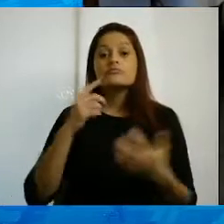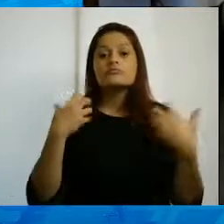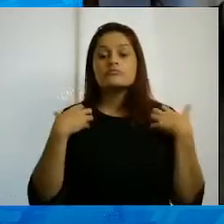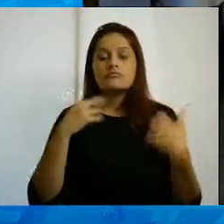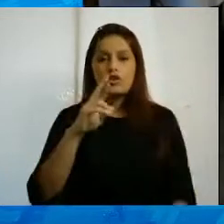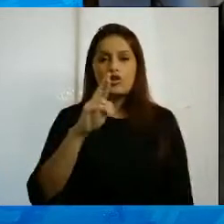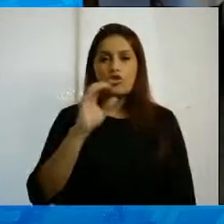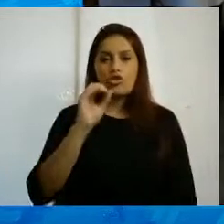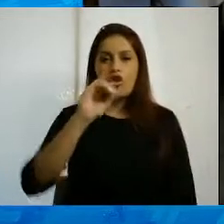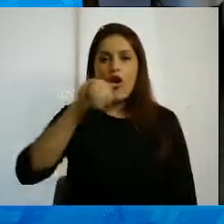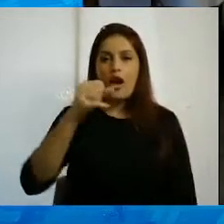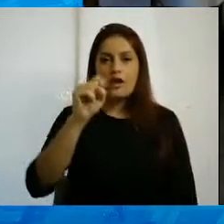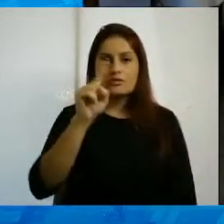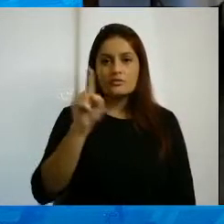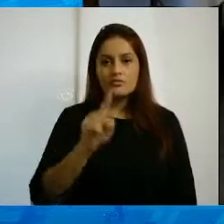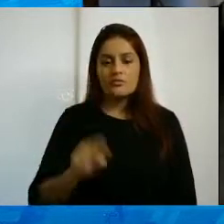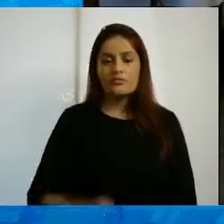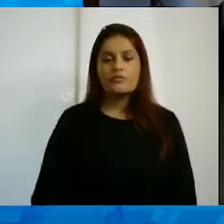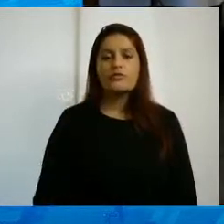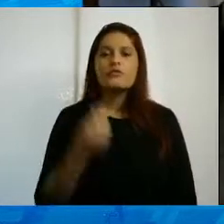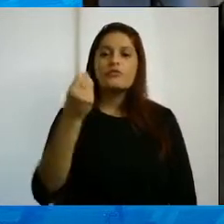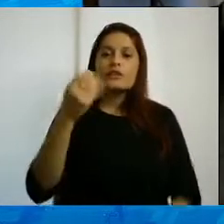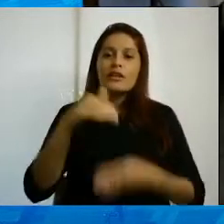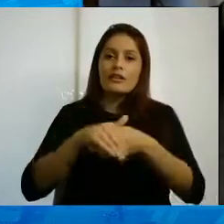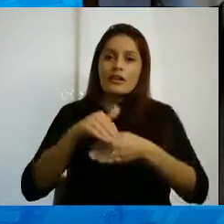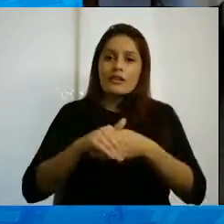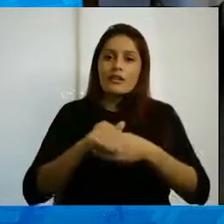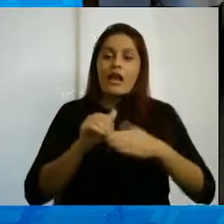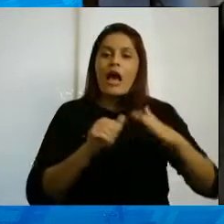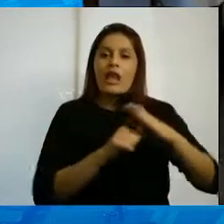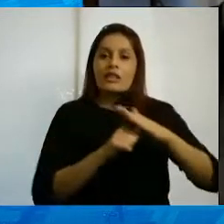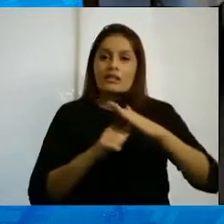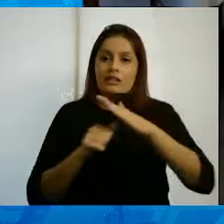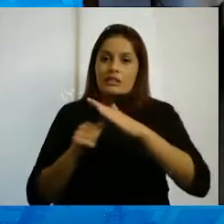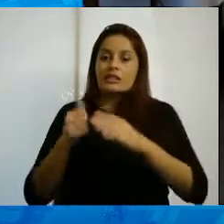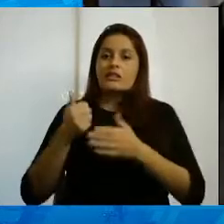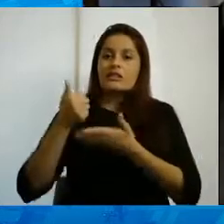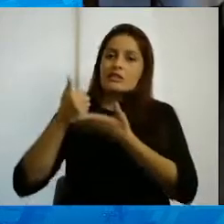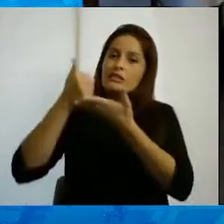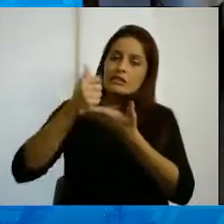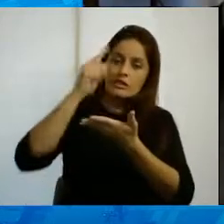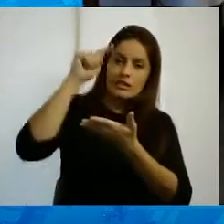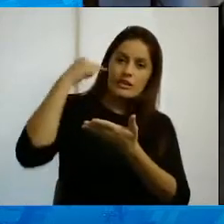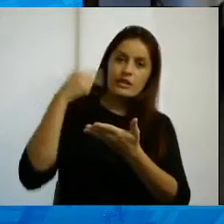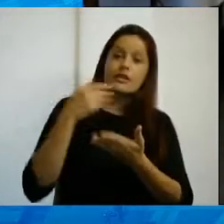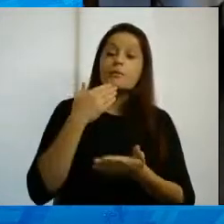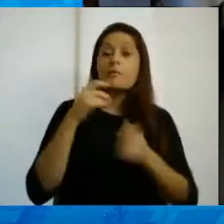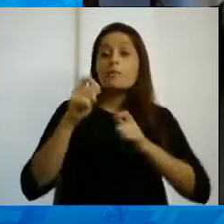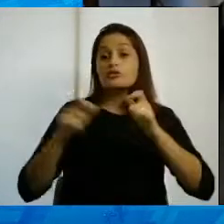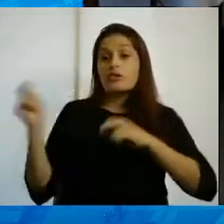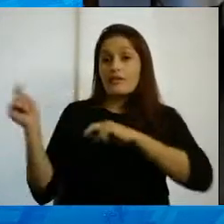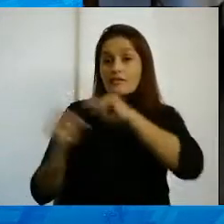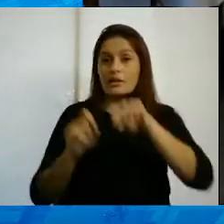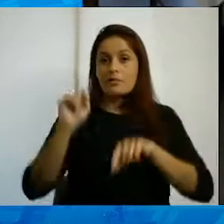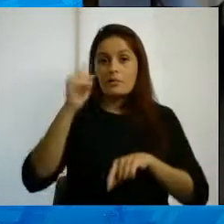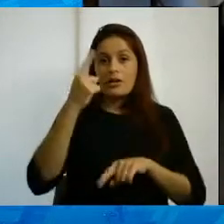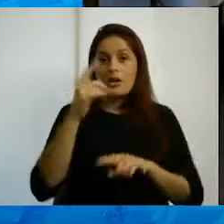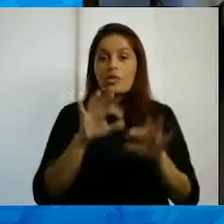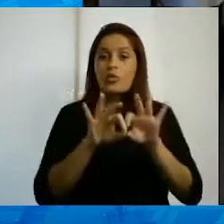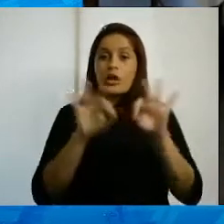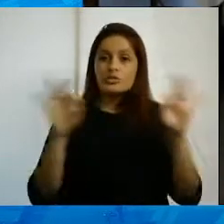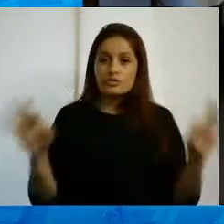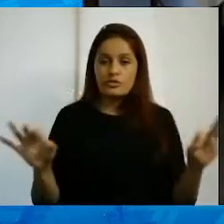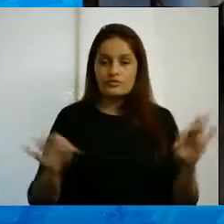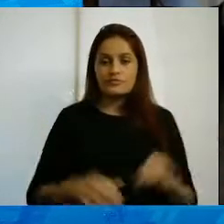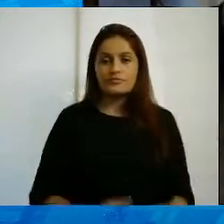Rojas. Buenas tardes, alcaldesa. Buenas tardes a todos los presentes. Bueno, quería referirme a la educación, a nuestro